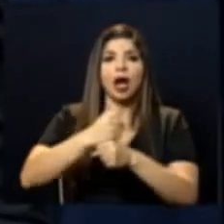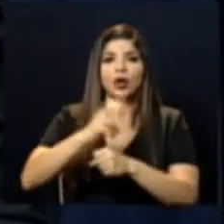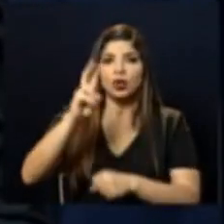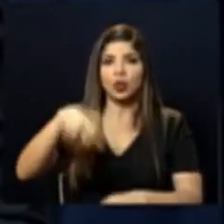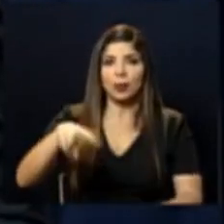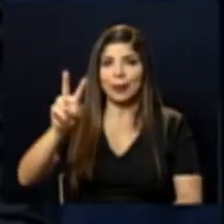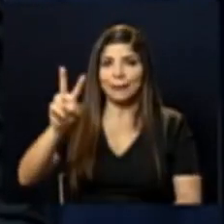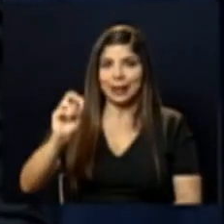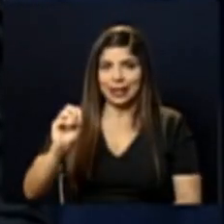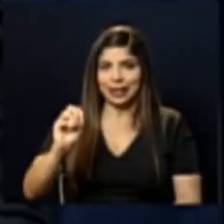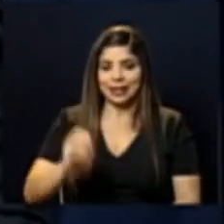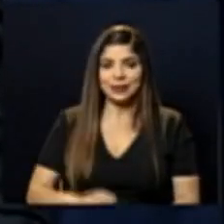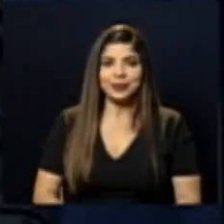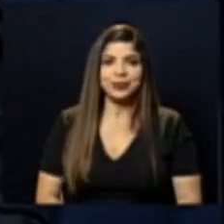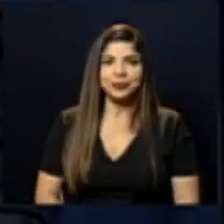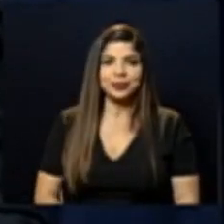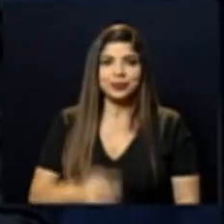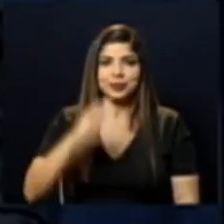2020.